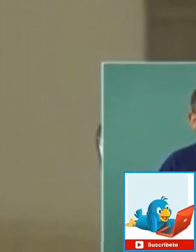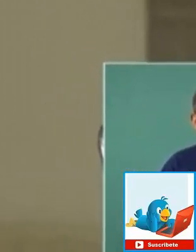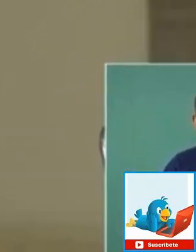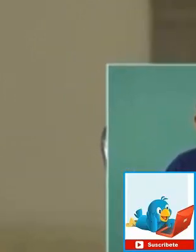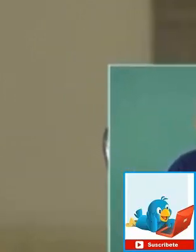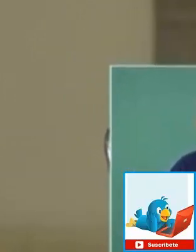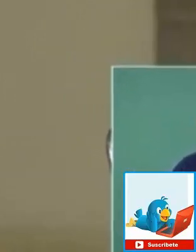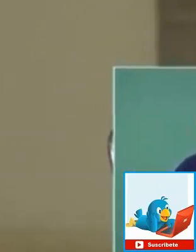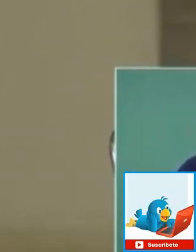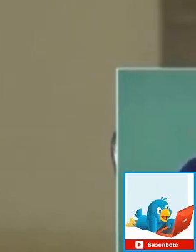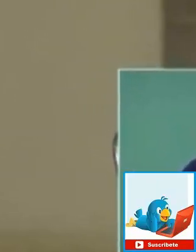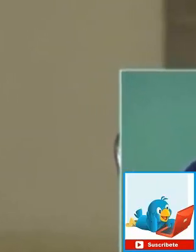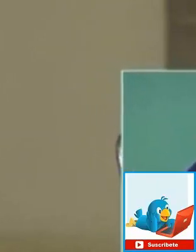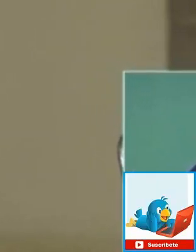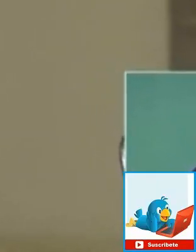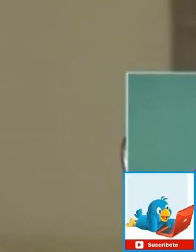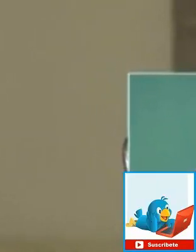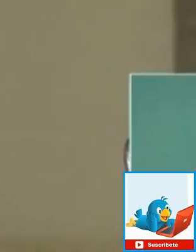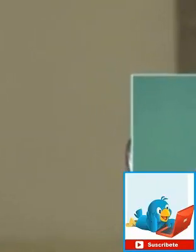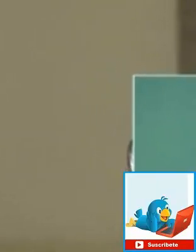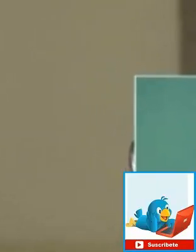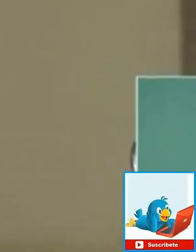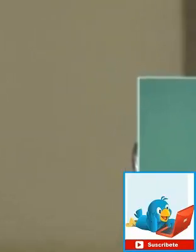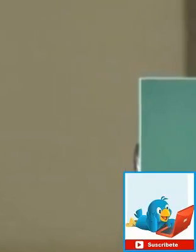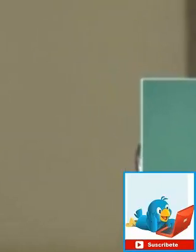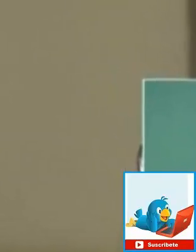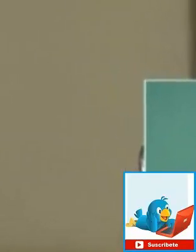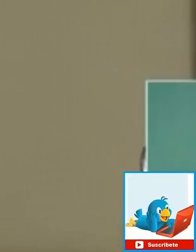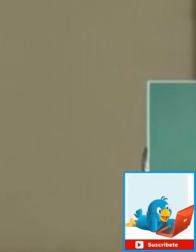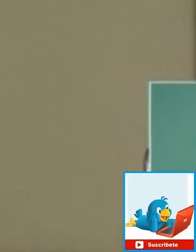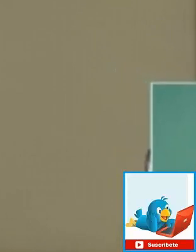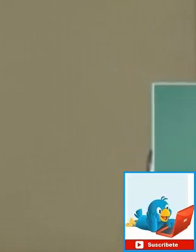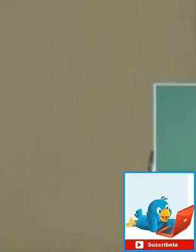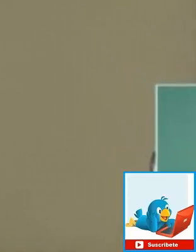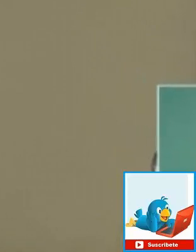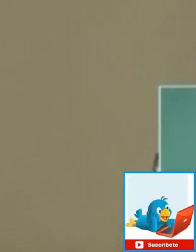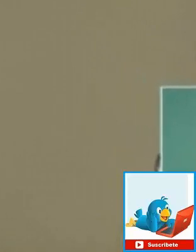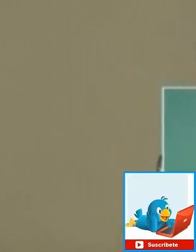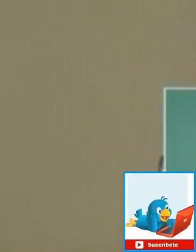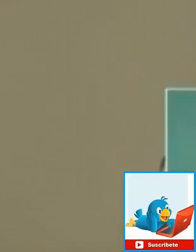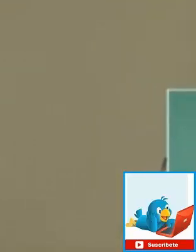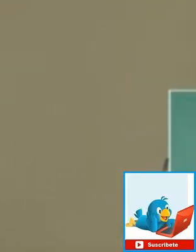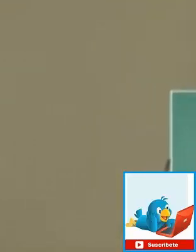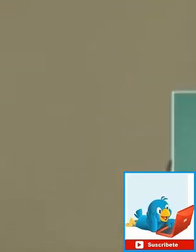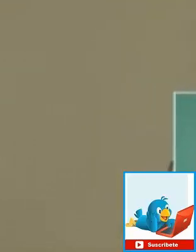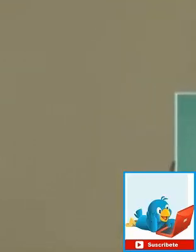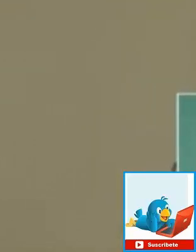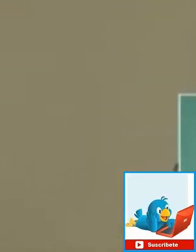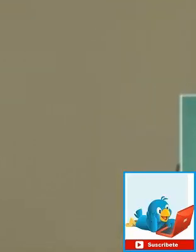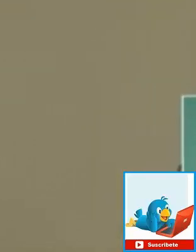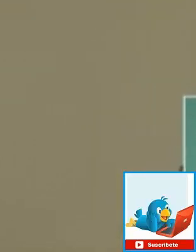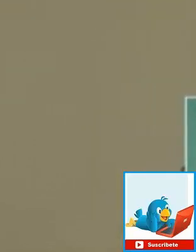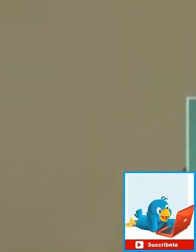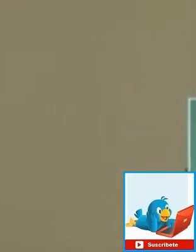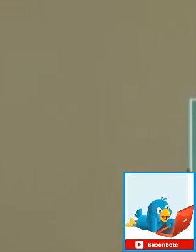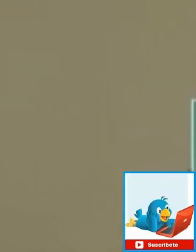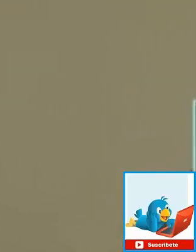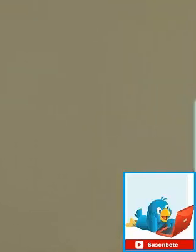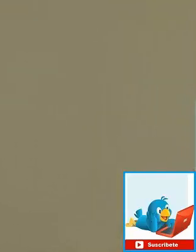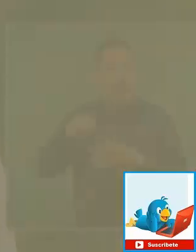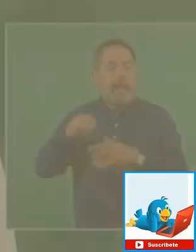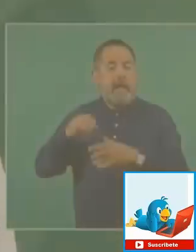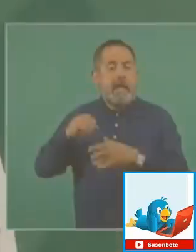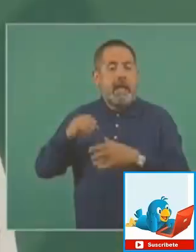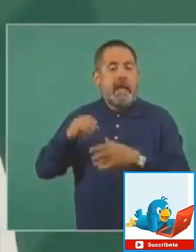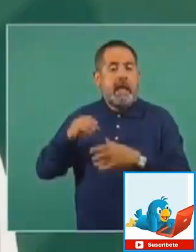presentó a la Academia Nacional de Medicina, y cuántos datos se han procesado desde el que se autorizó el uso de emergencia de la vacuna y cuáles son el intervalo de